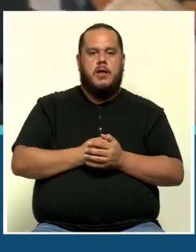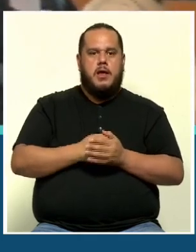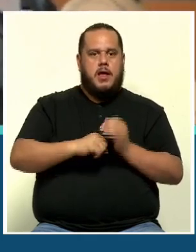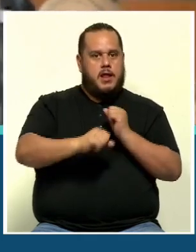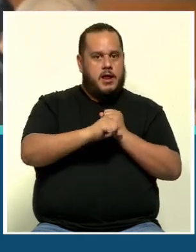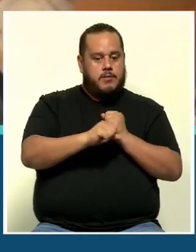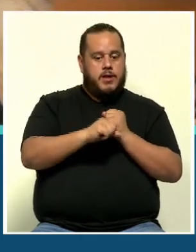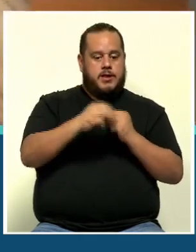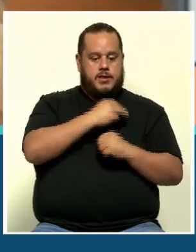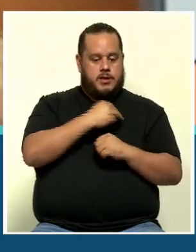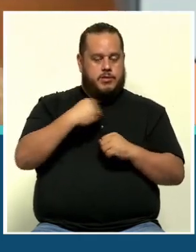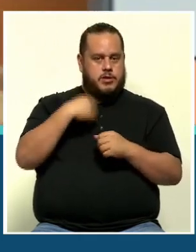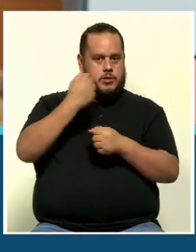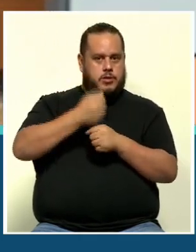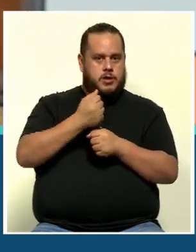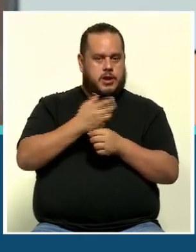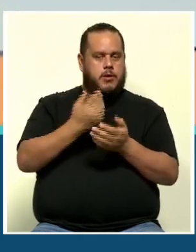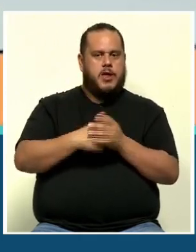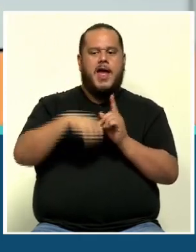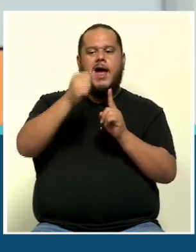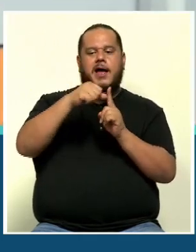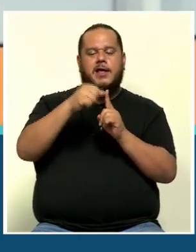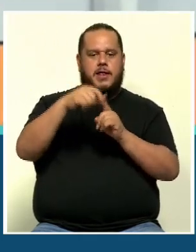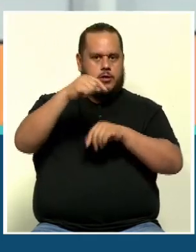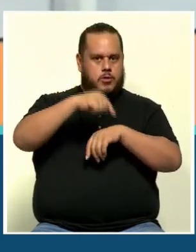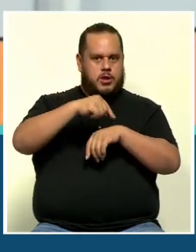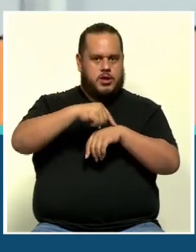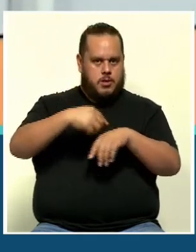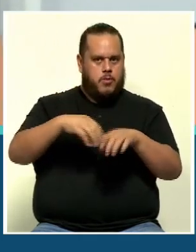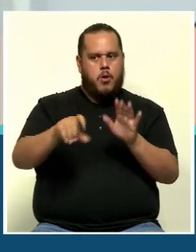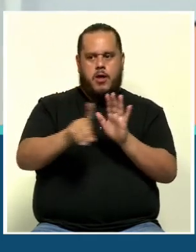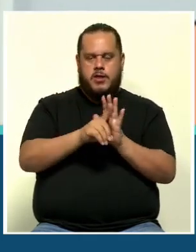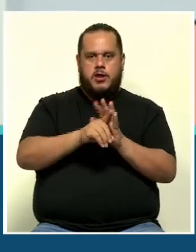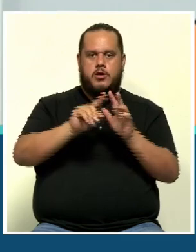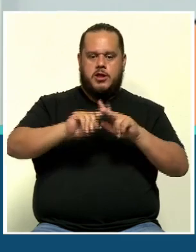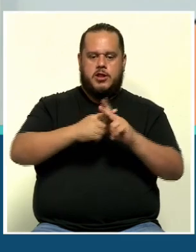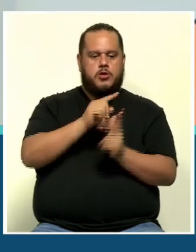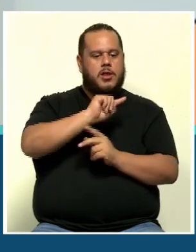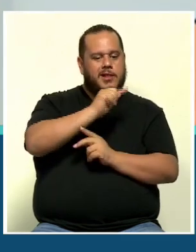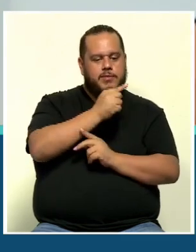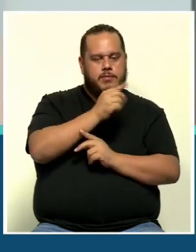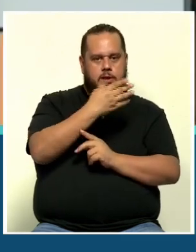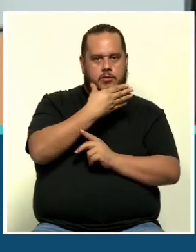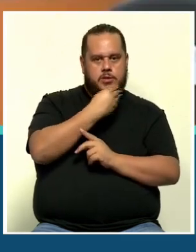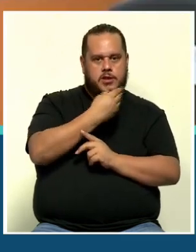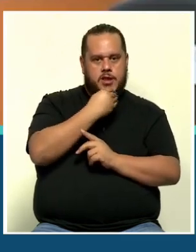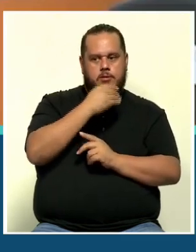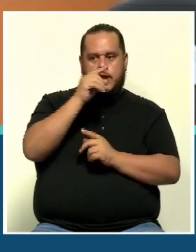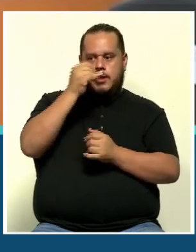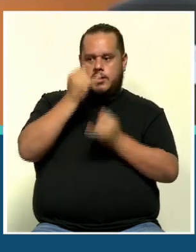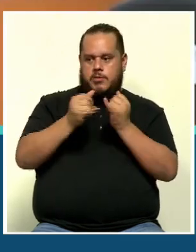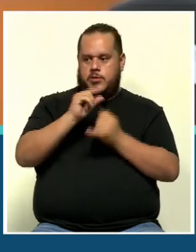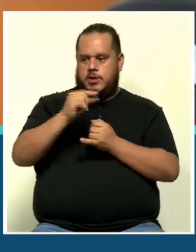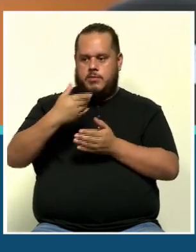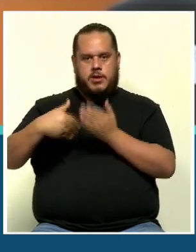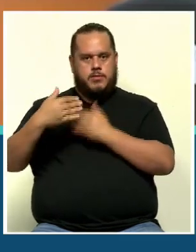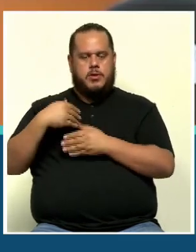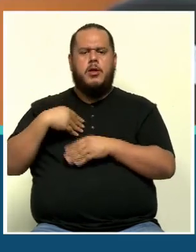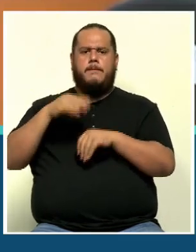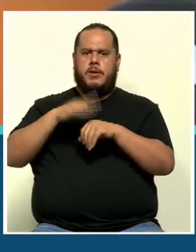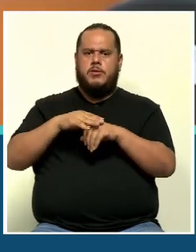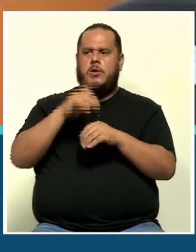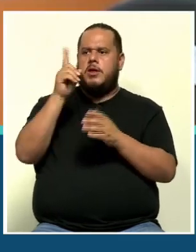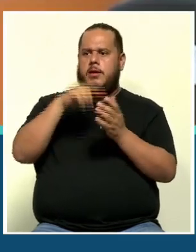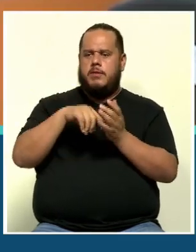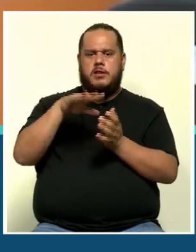Ministerio de Trabajo denominada Aguinaldo a Tiempo a Derecho, que inició desde el 1 de diciembre y terminó la semana anterior, permitió que